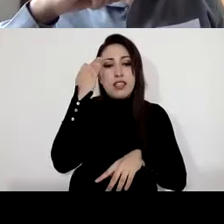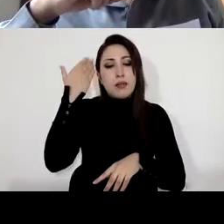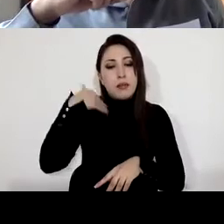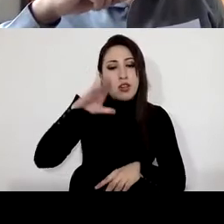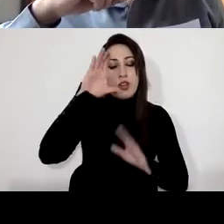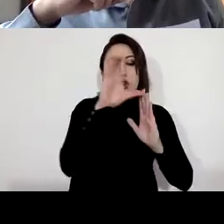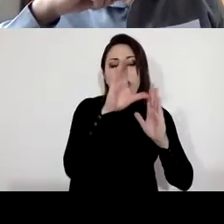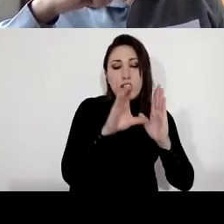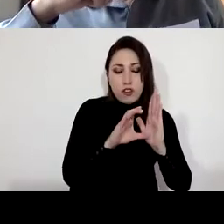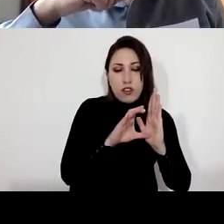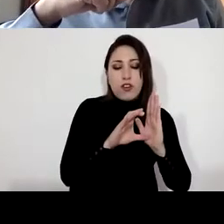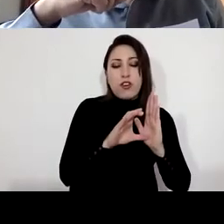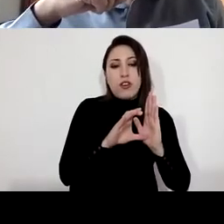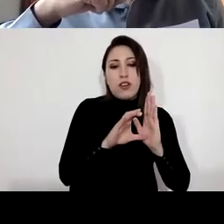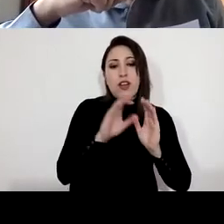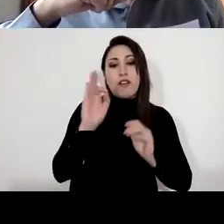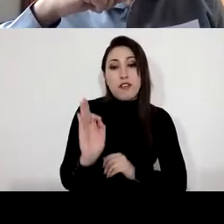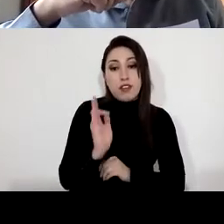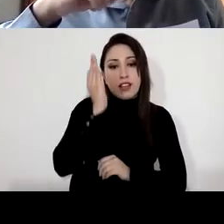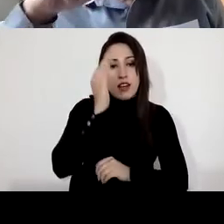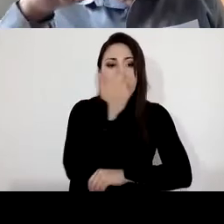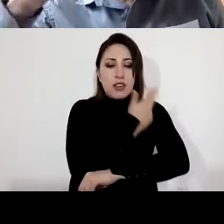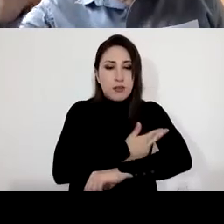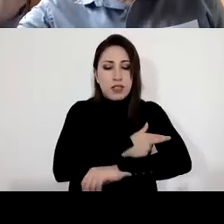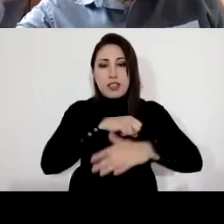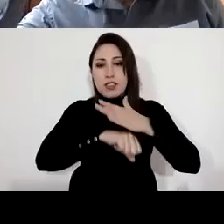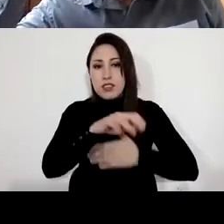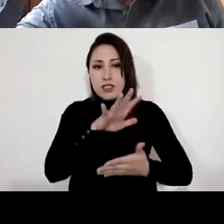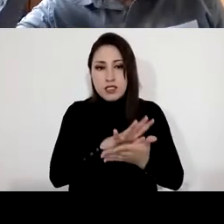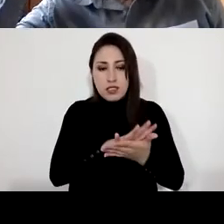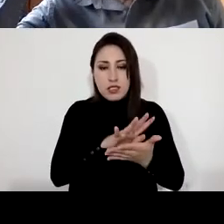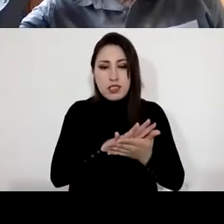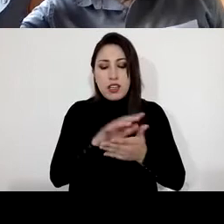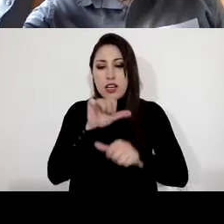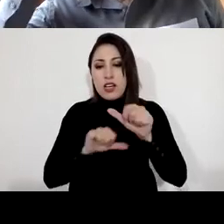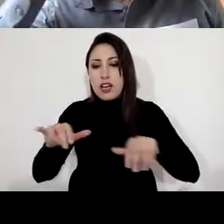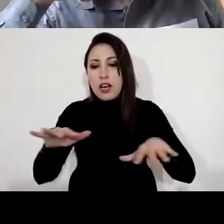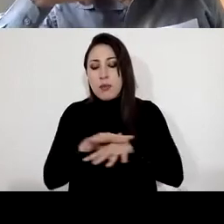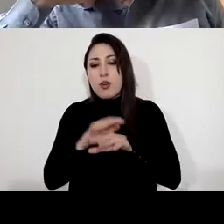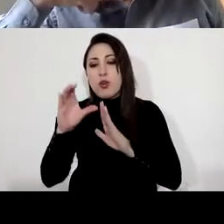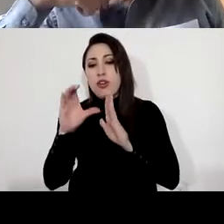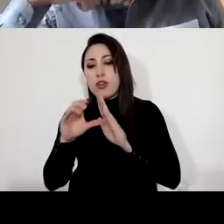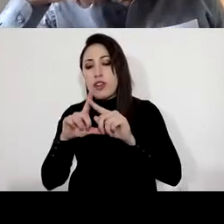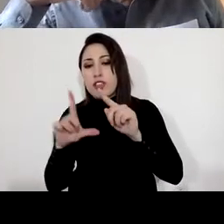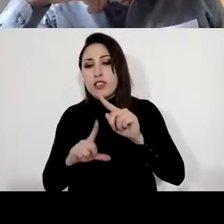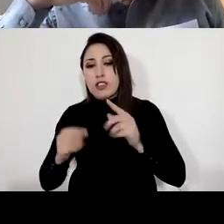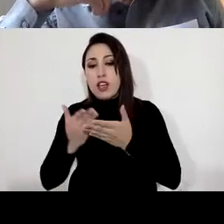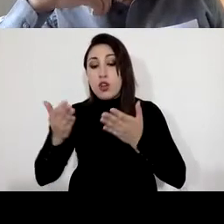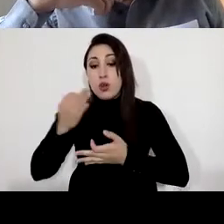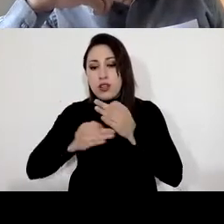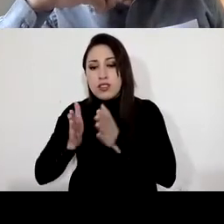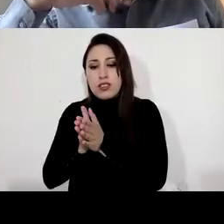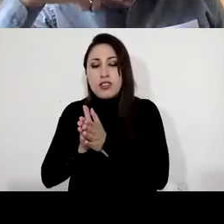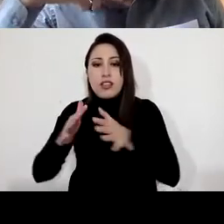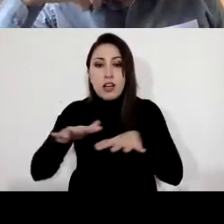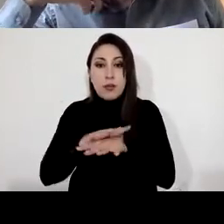Código Federal de Procedimientos Penales, pero al sustituirse por un nacional, desaparece toda la parte local